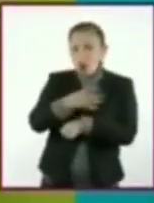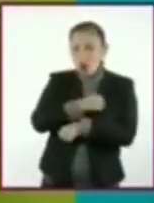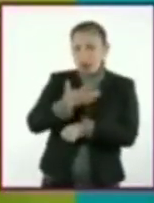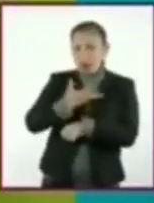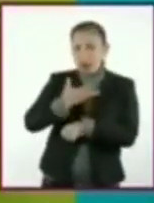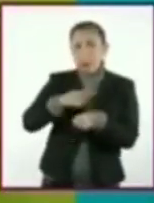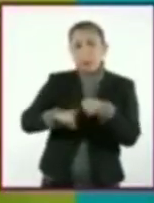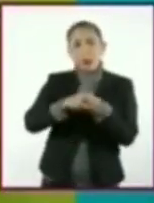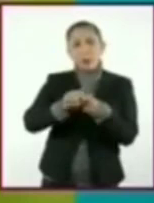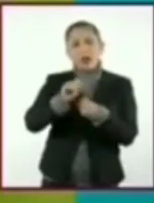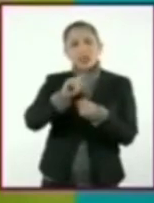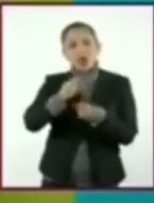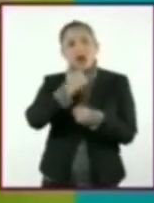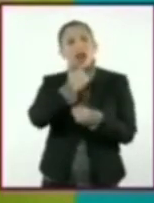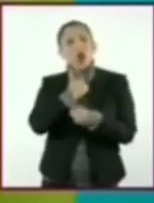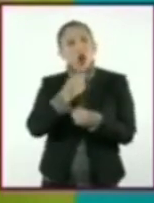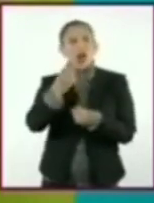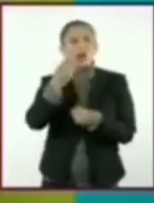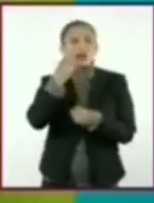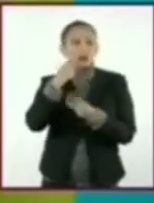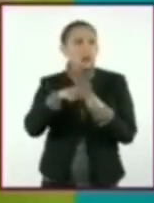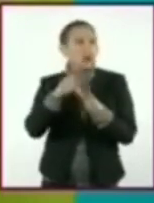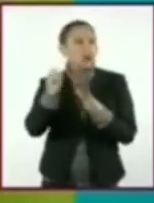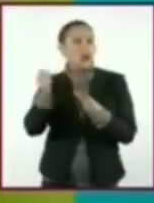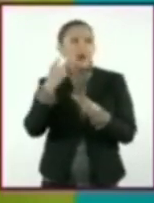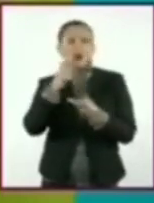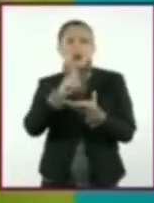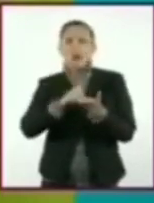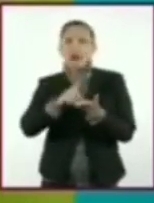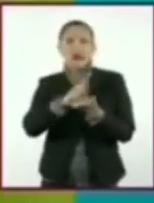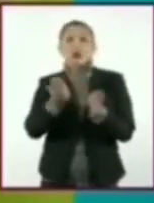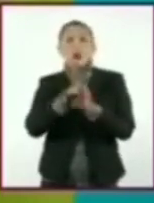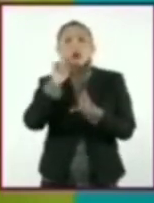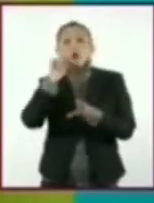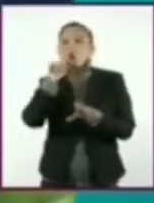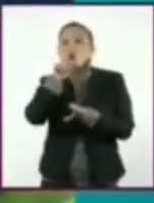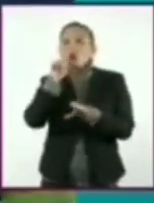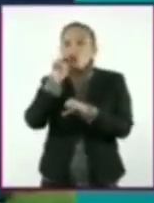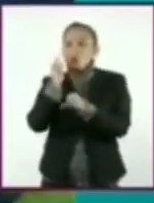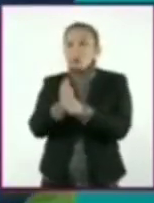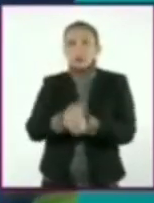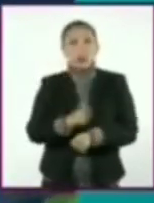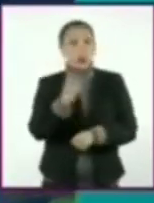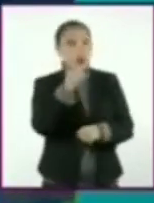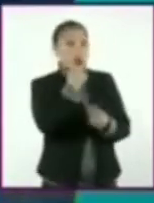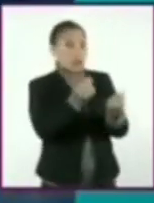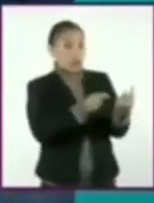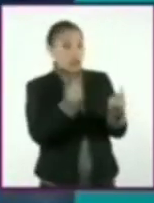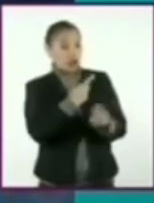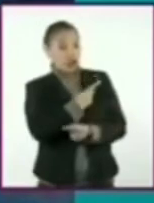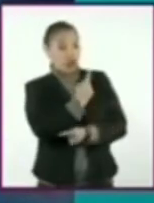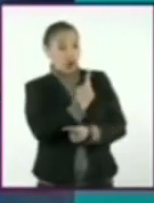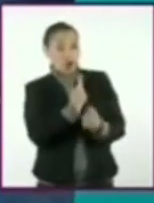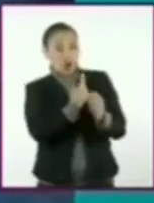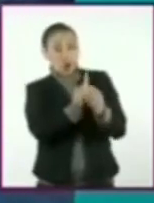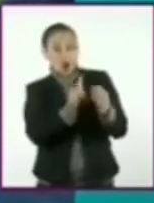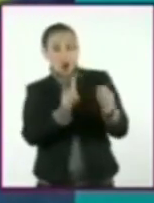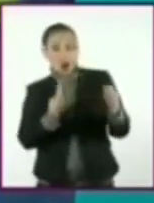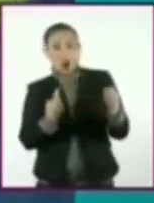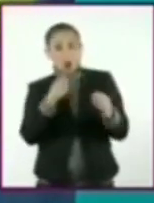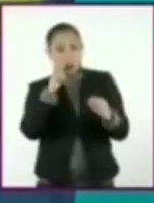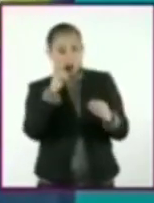tiene una adicción, ya sea al alcohol, al tabaco, a las drogas. ¿Cómo te das cuenta? Cuando el niño se aísla, cuando